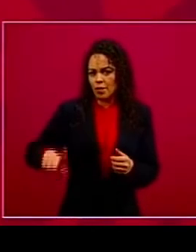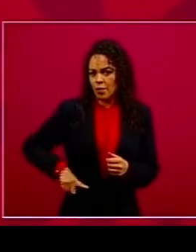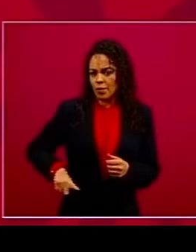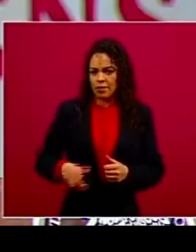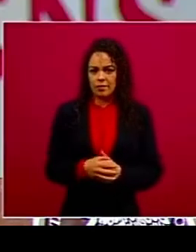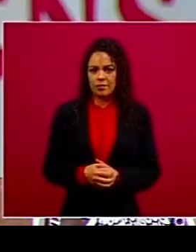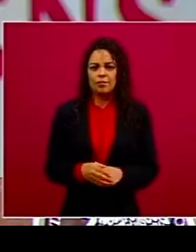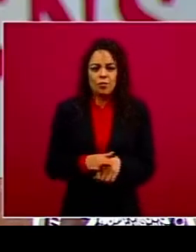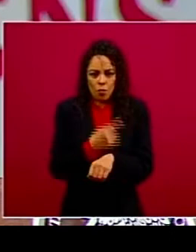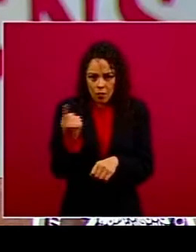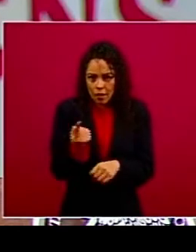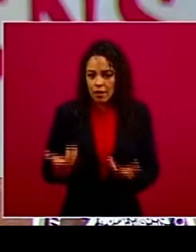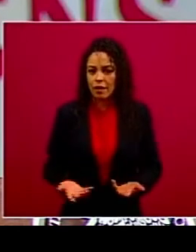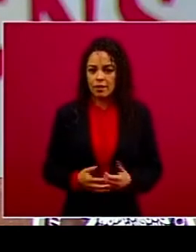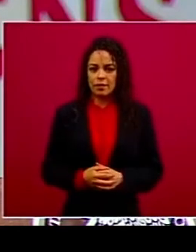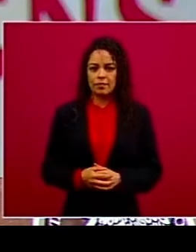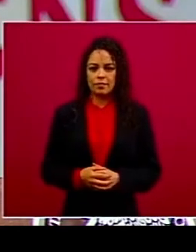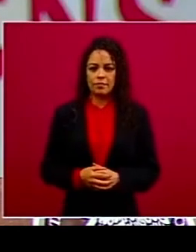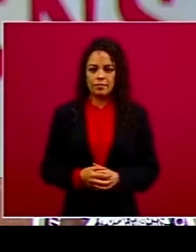¿A qué se debe?